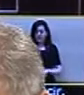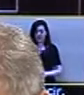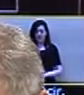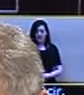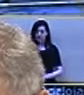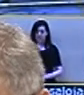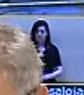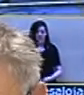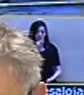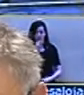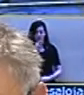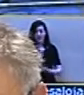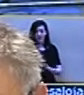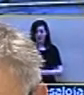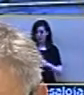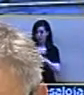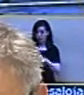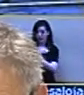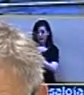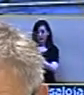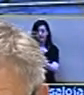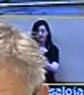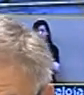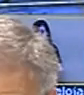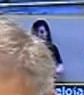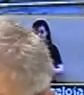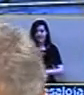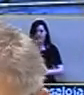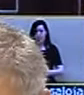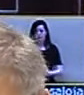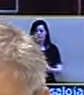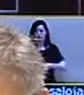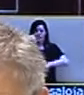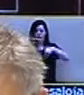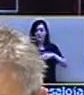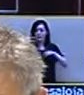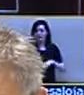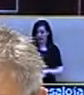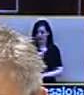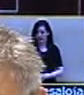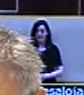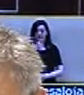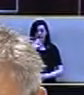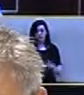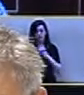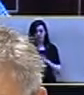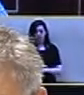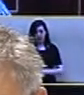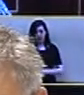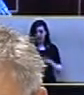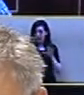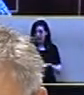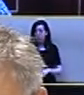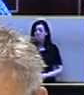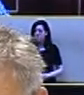evidente suele ser así se suele afectar más la corrupción a los partidos que gobiernan que los que están en la oposición como soy en lo cual no quiere decir que el único